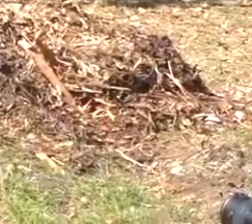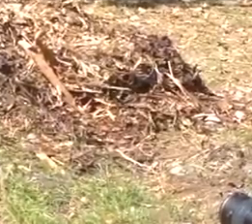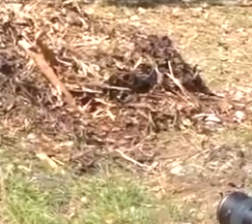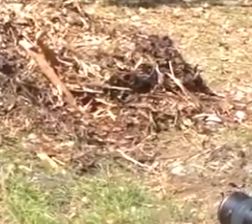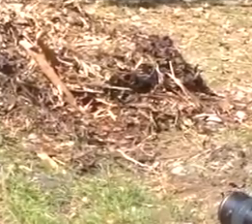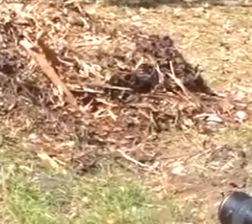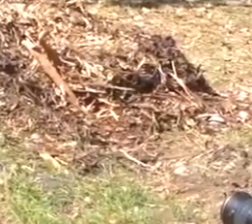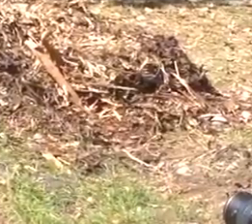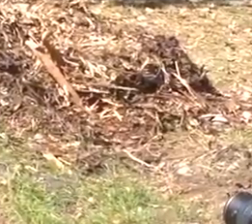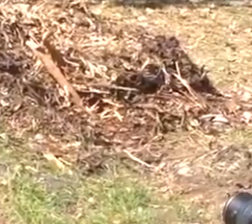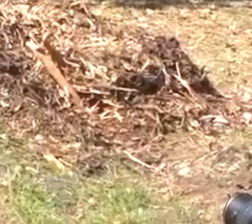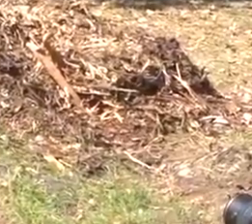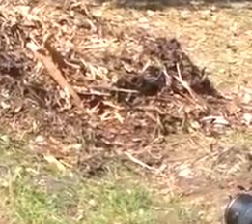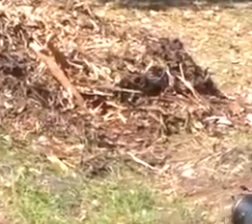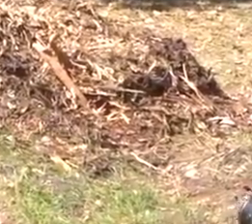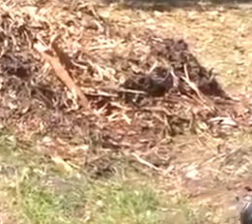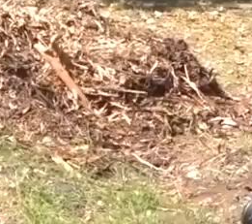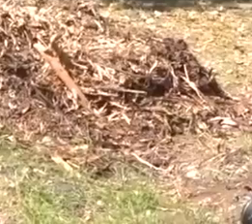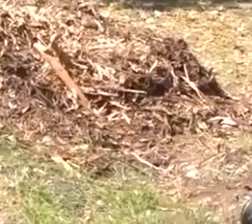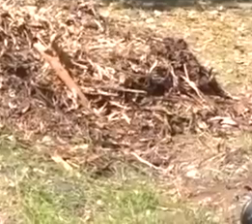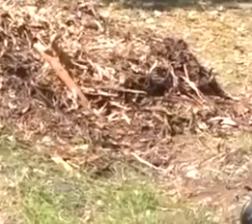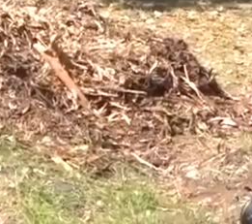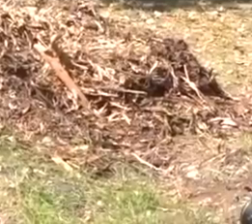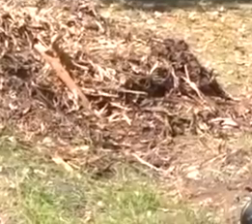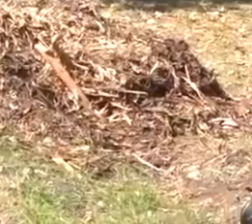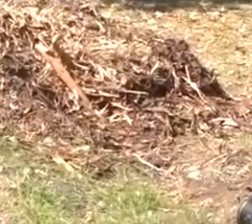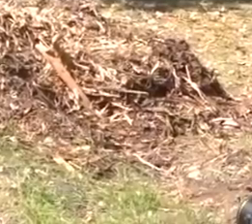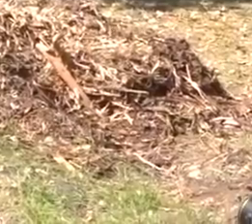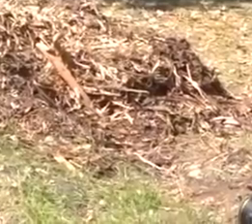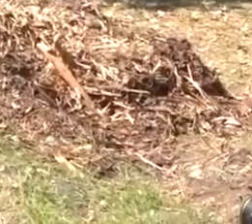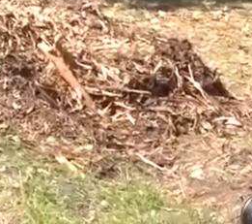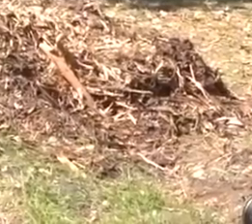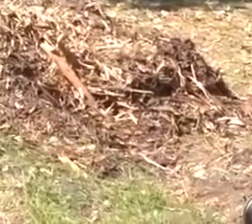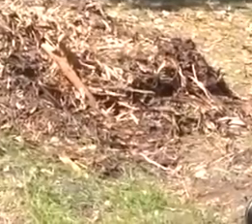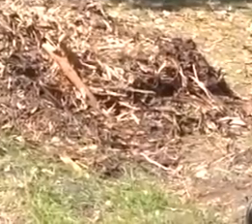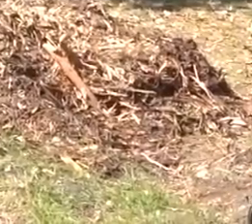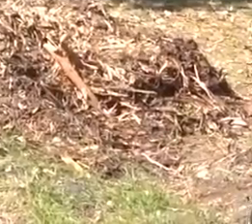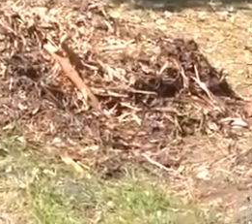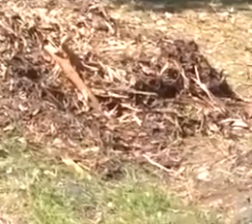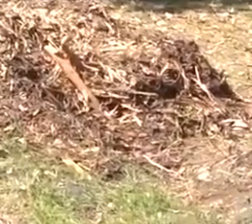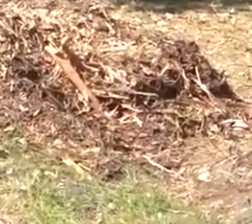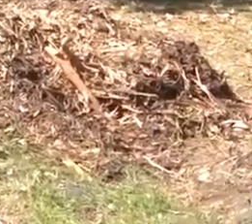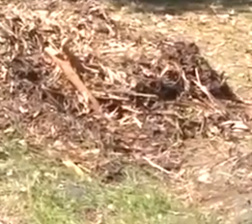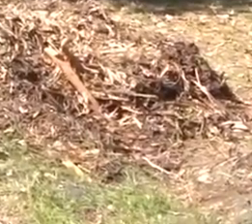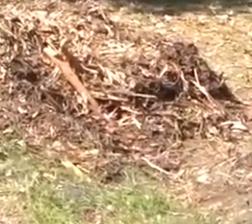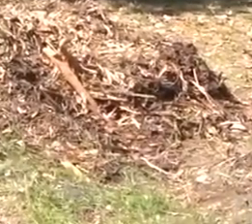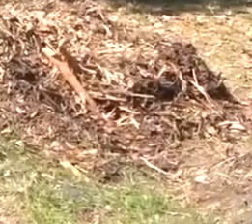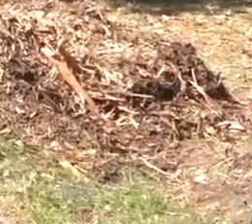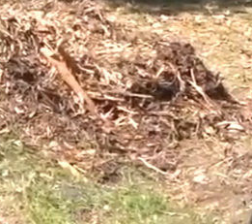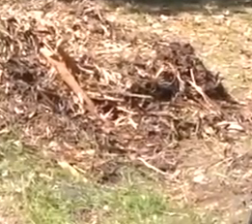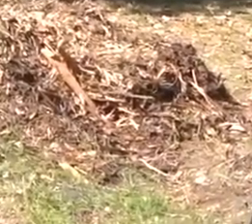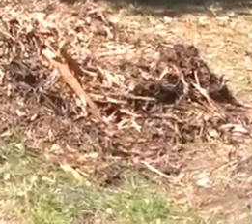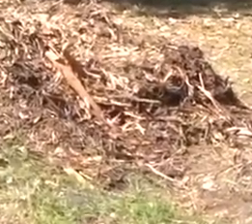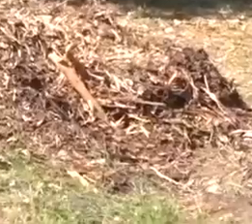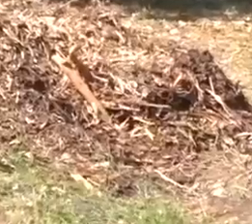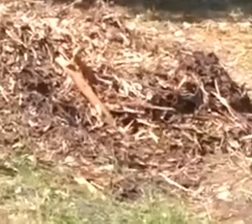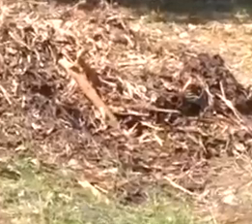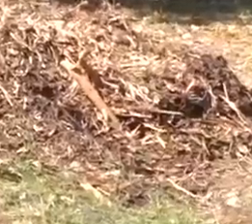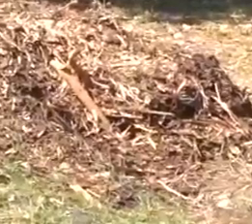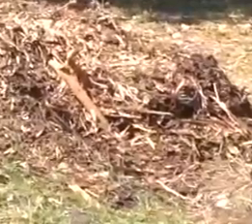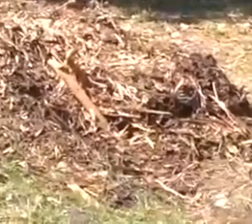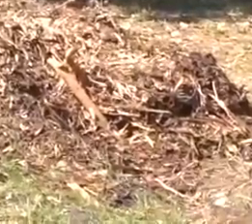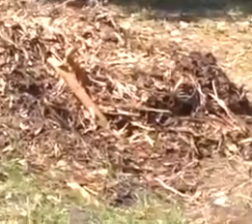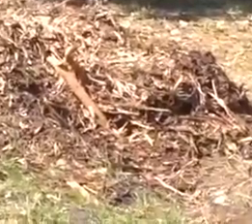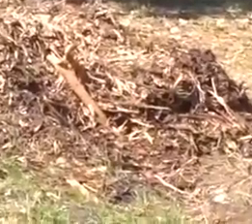esta agua. De todos modos, estaremos permanentemente haciendo la vigilancia que corresponde para que le demos sus riegos de